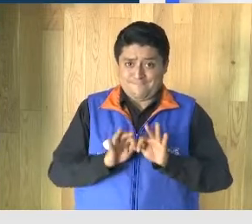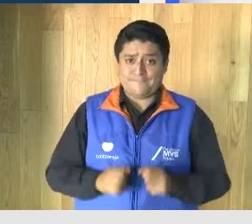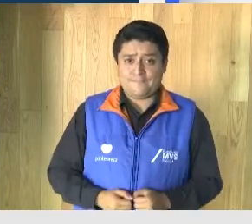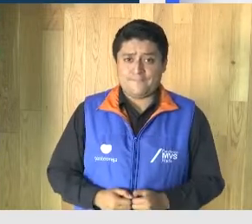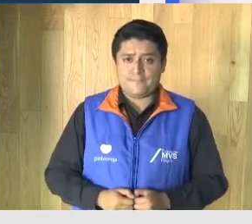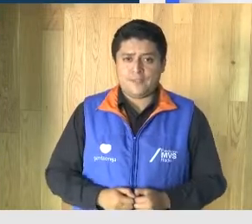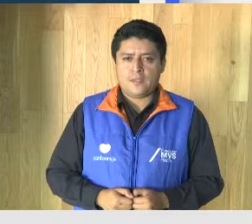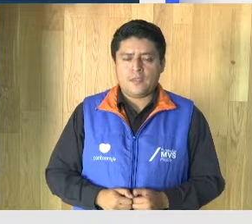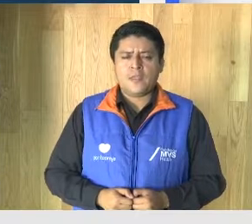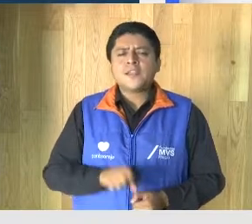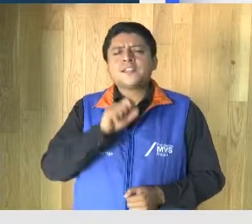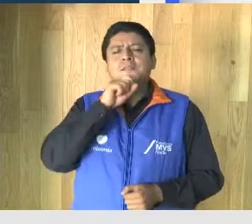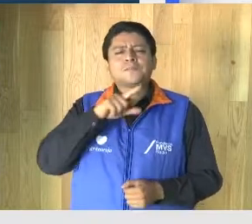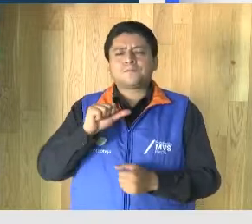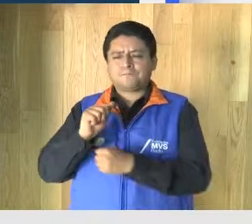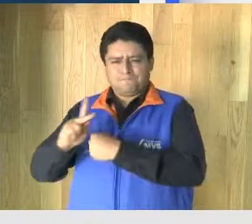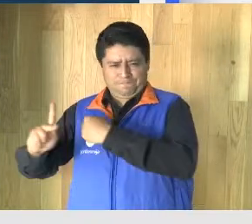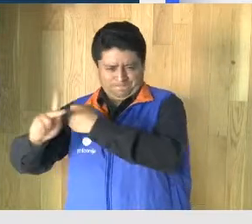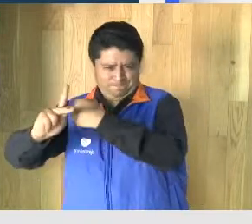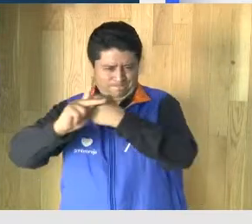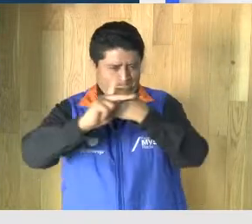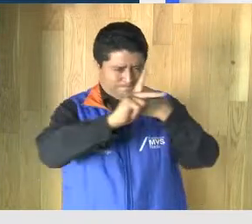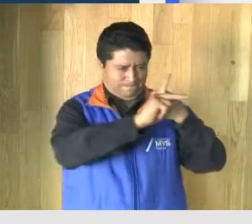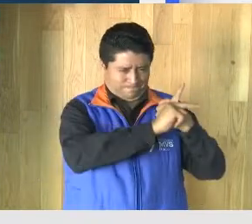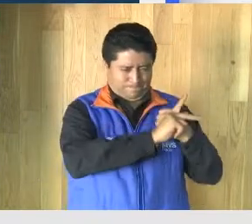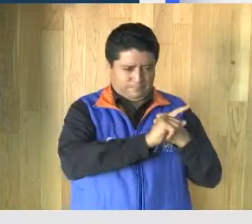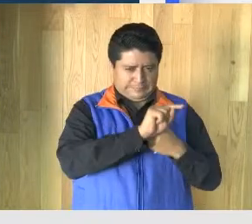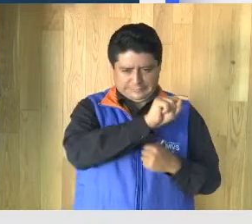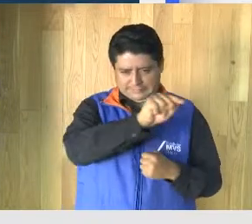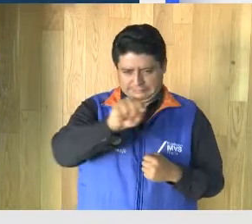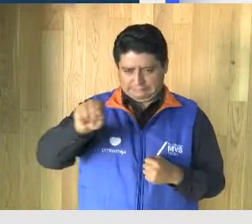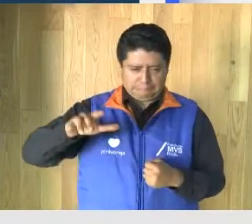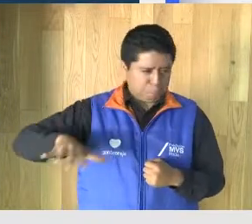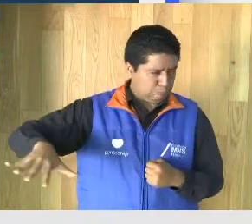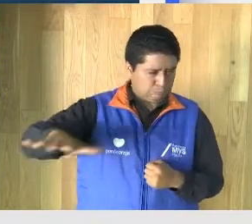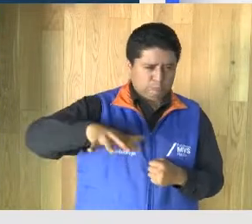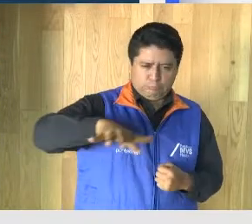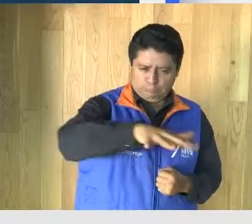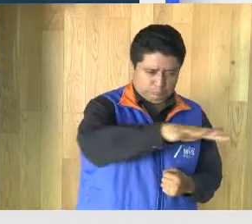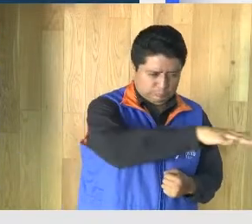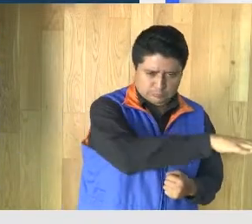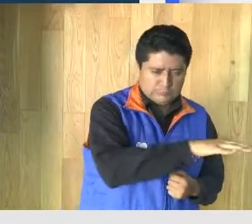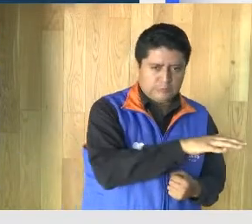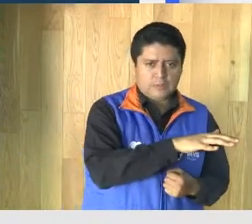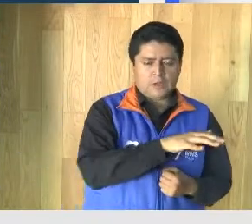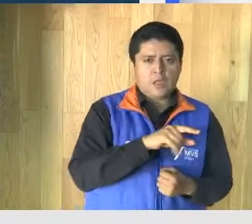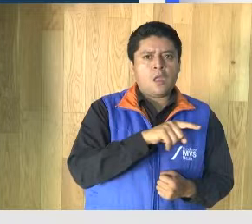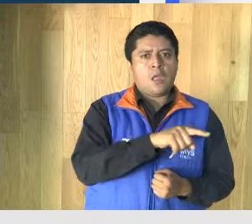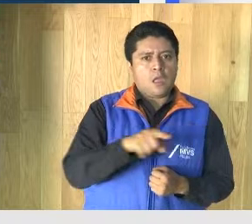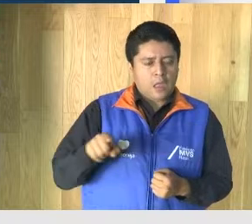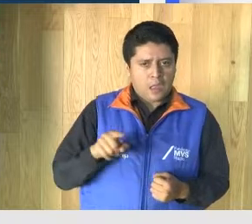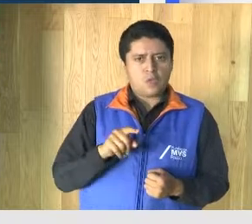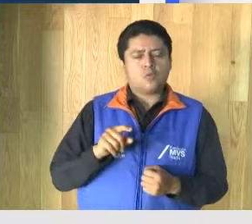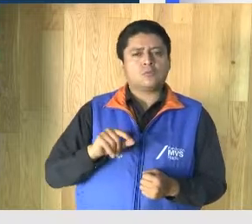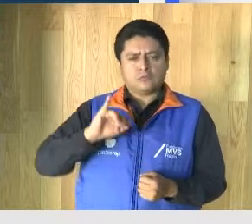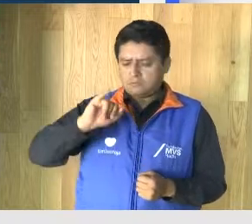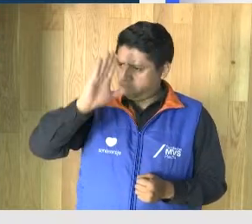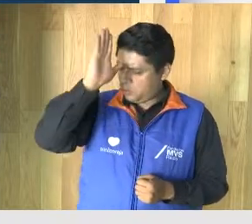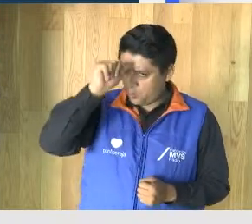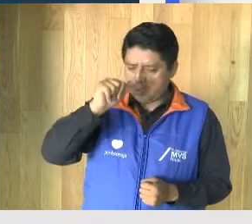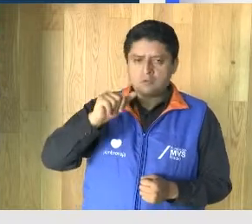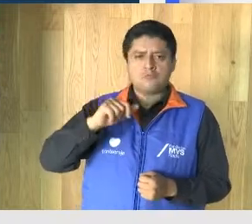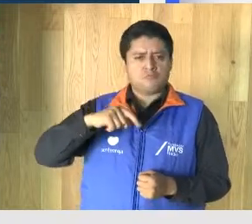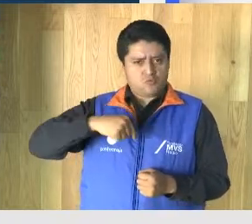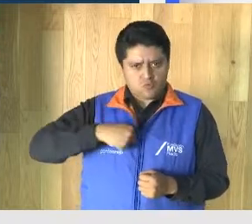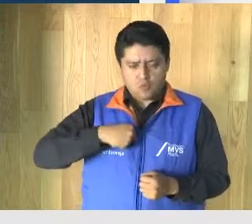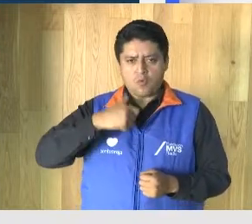muchas regiones del mundo han visto una gran oportunidad en esta recuperación responsable y sostenible